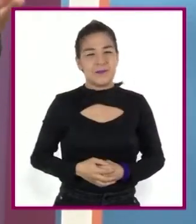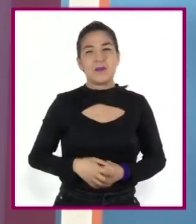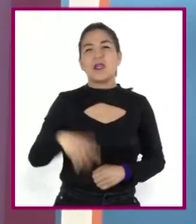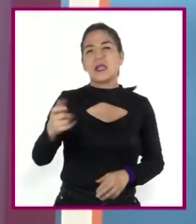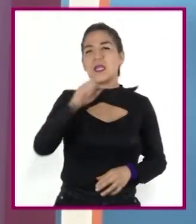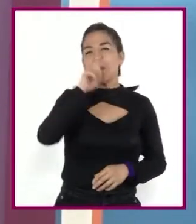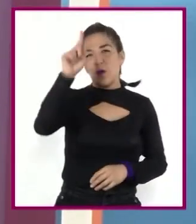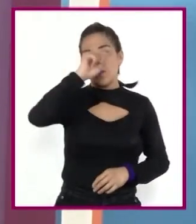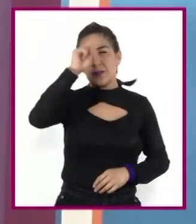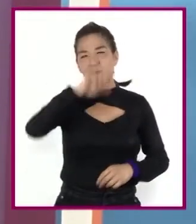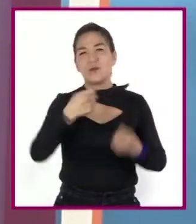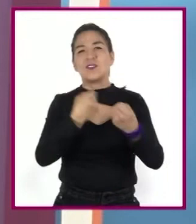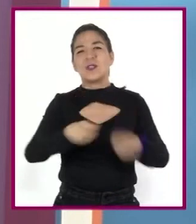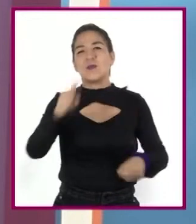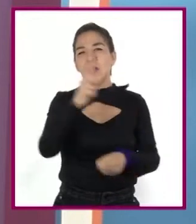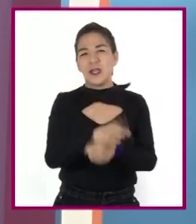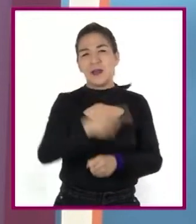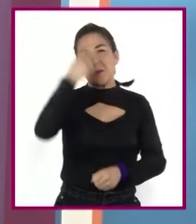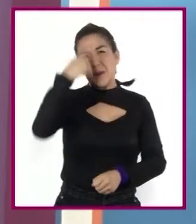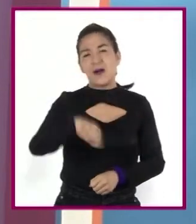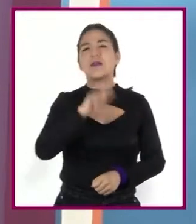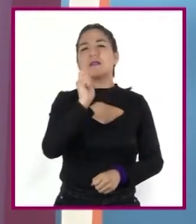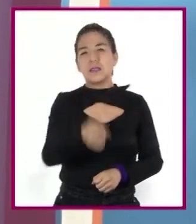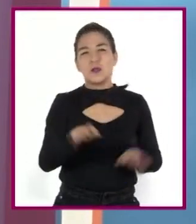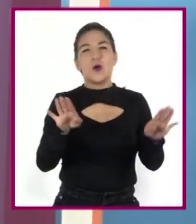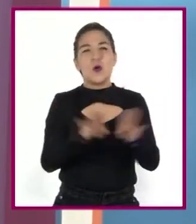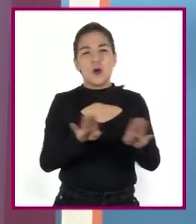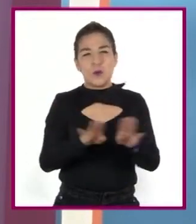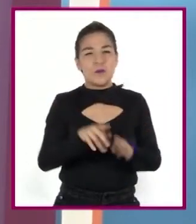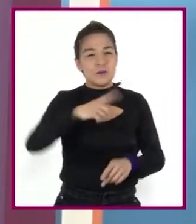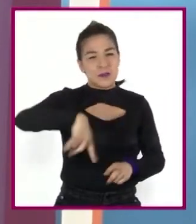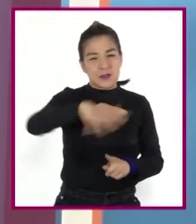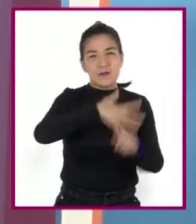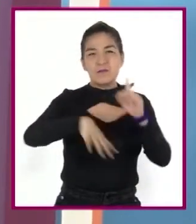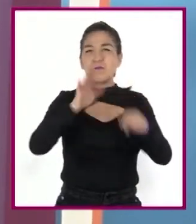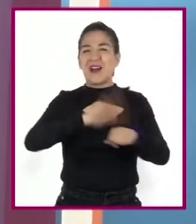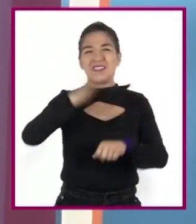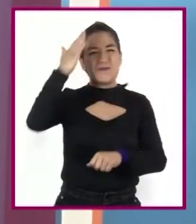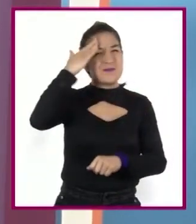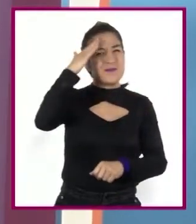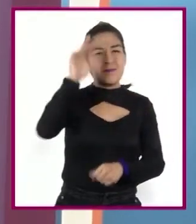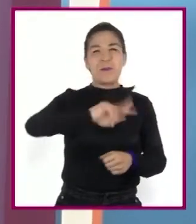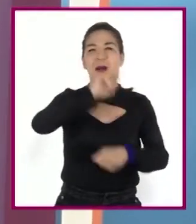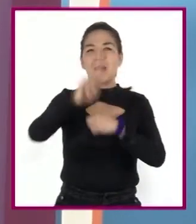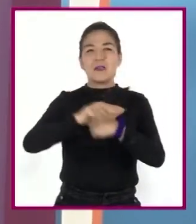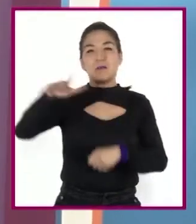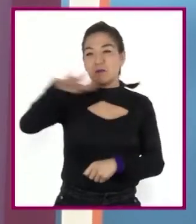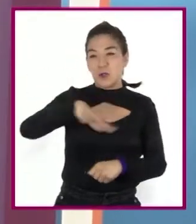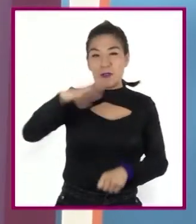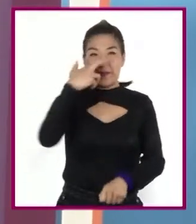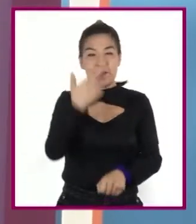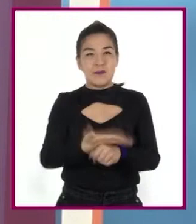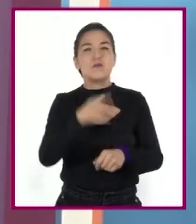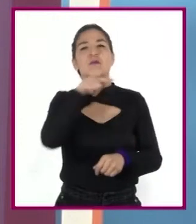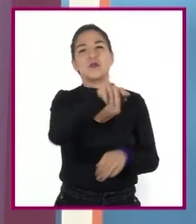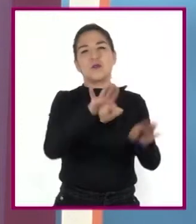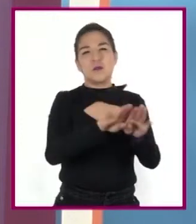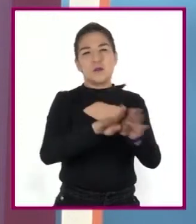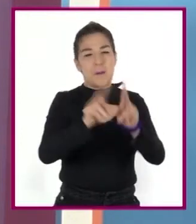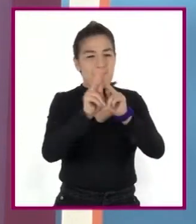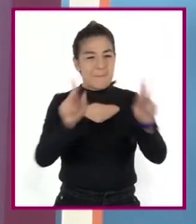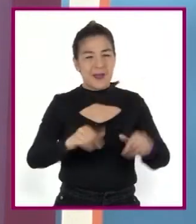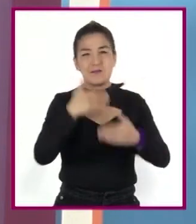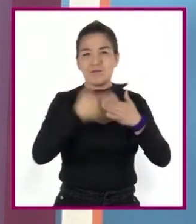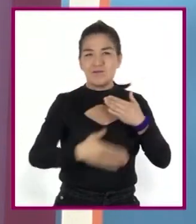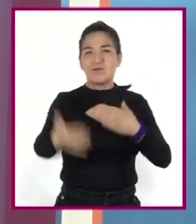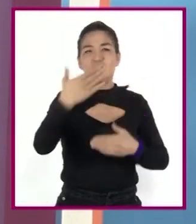Consejo de Seguridad, que reúne a las principales potencias y tiene la responsabilidad de velar por la paz, así